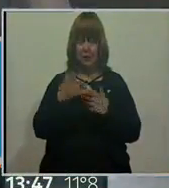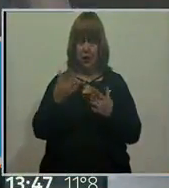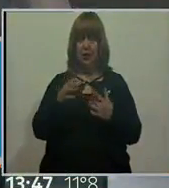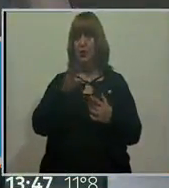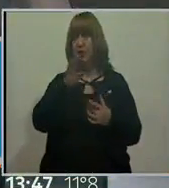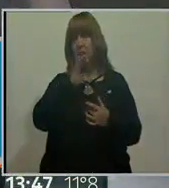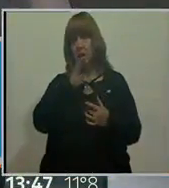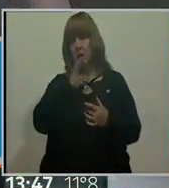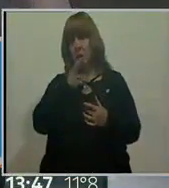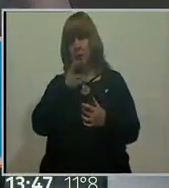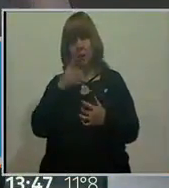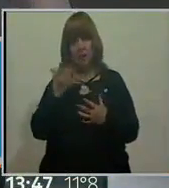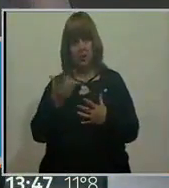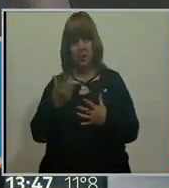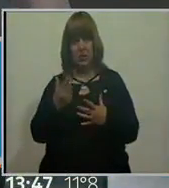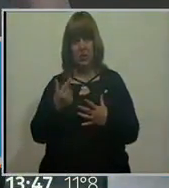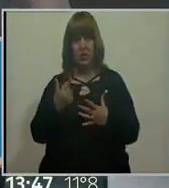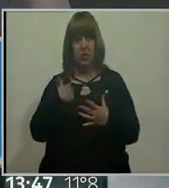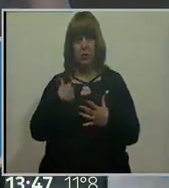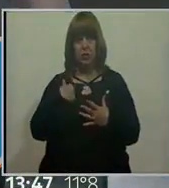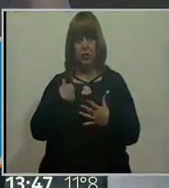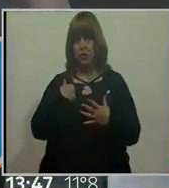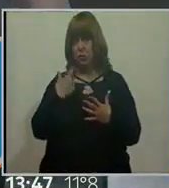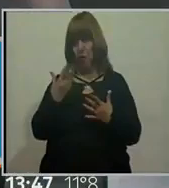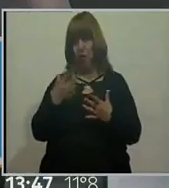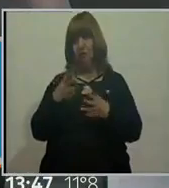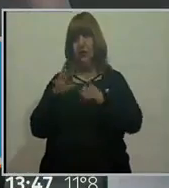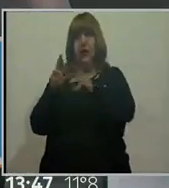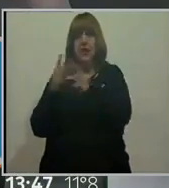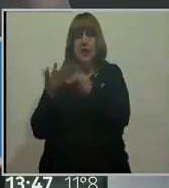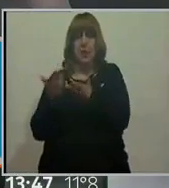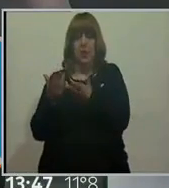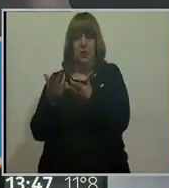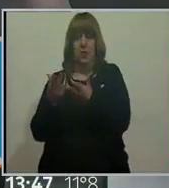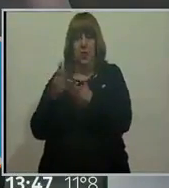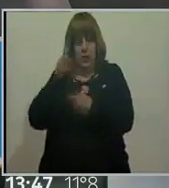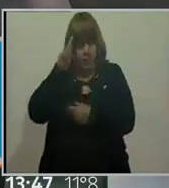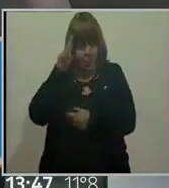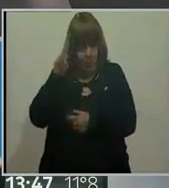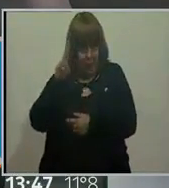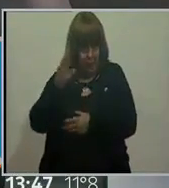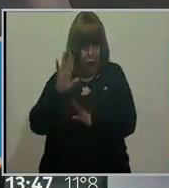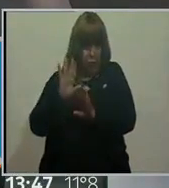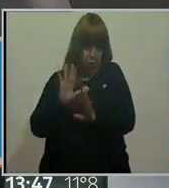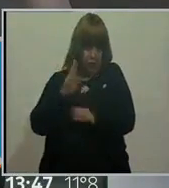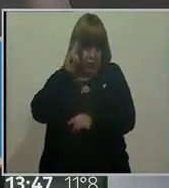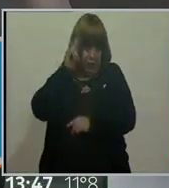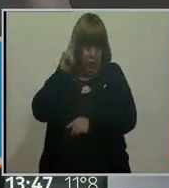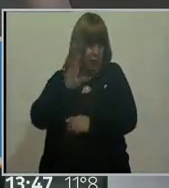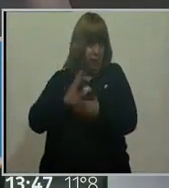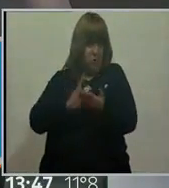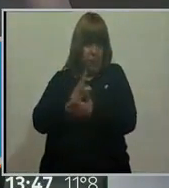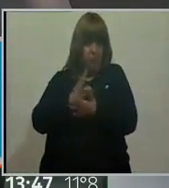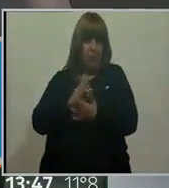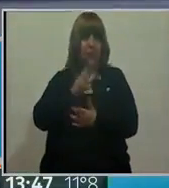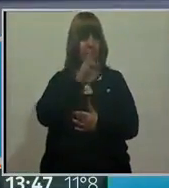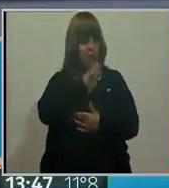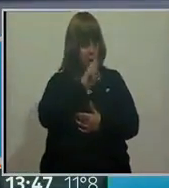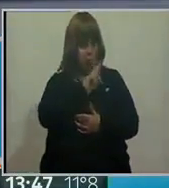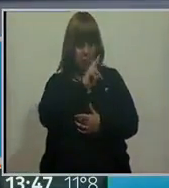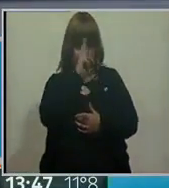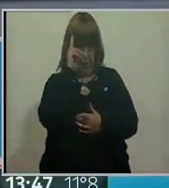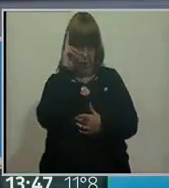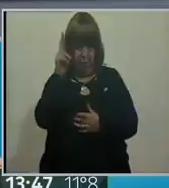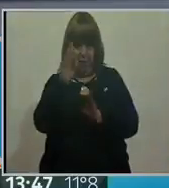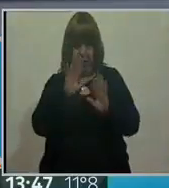Argentina. Nosotros tratamos de, por siempre con respeto hacia todo el mundo, no solamente hacia las mujeres, hacia todo lo que